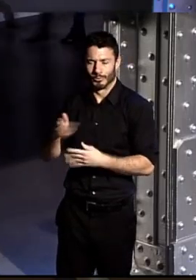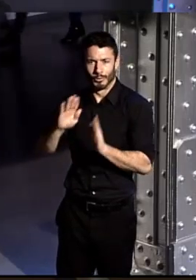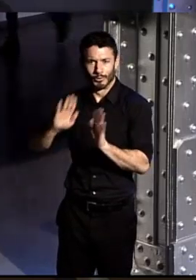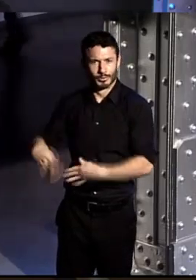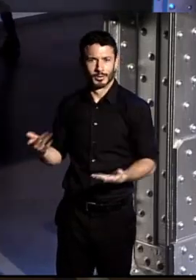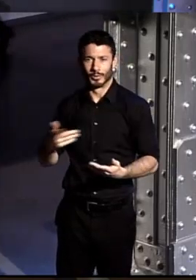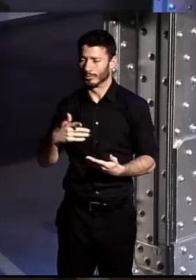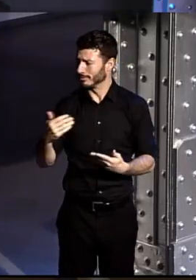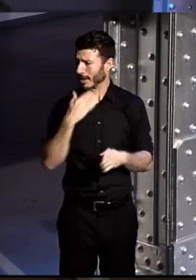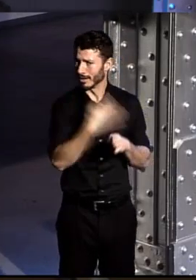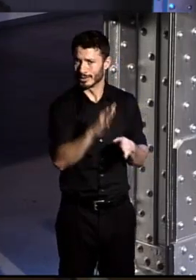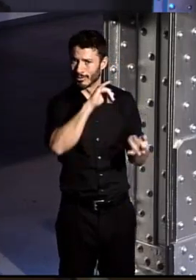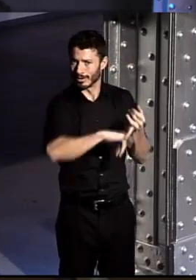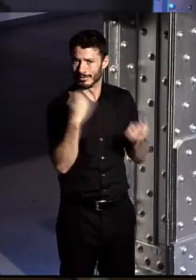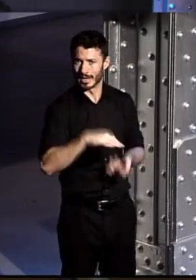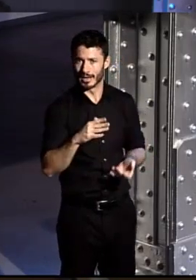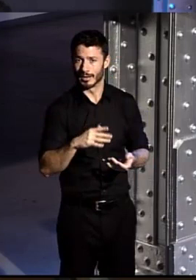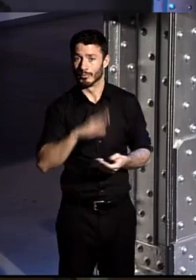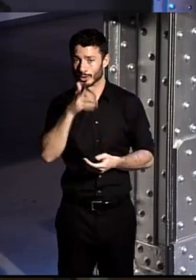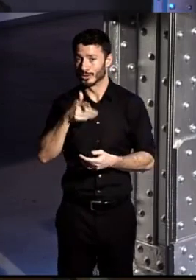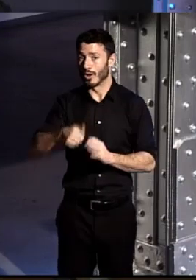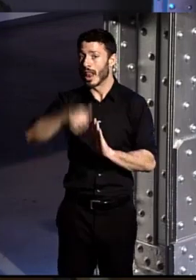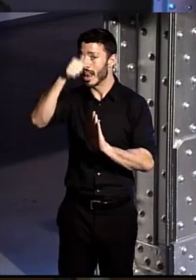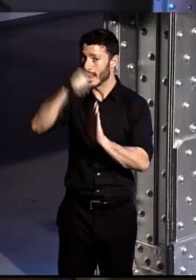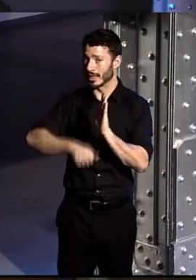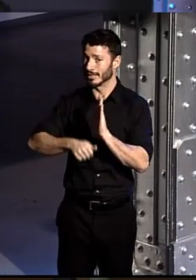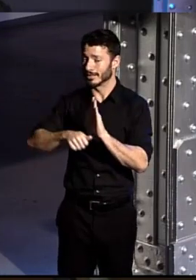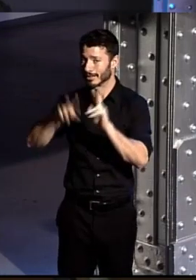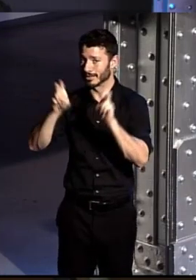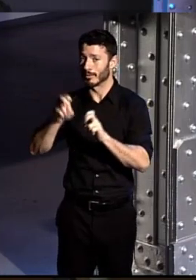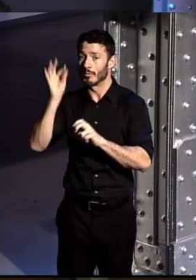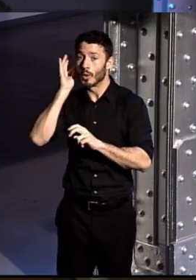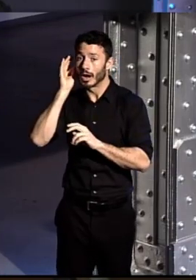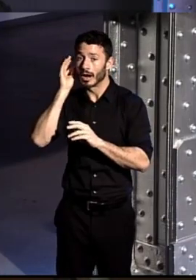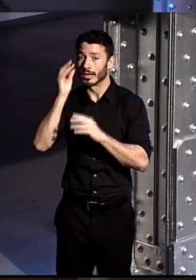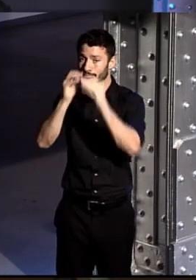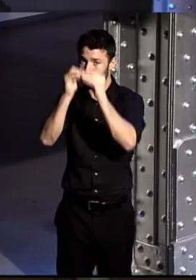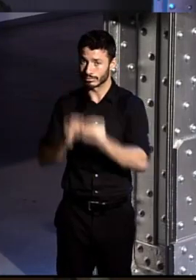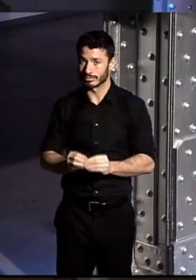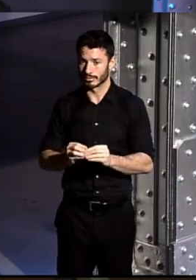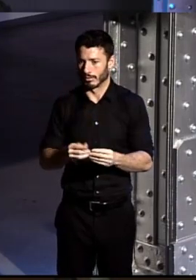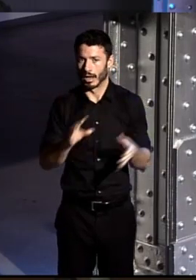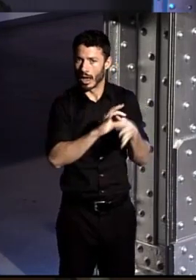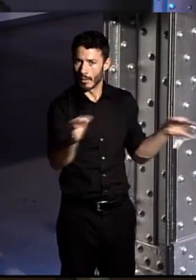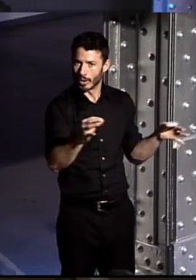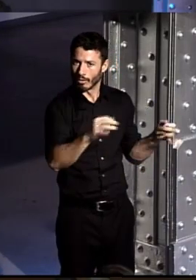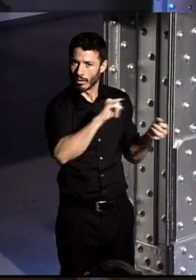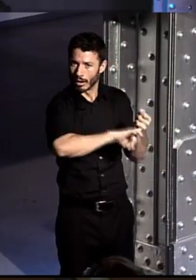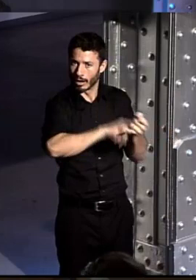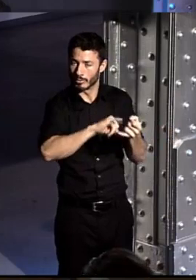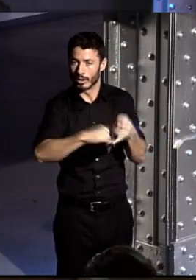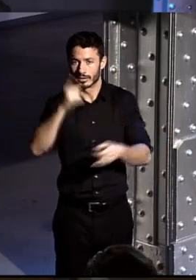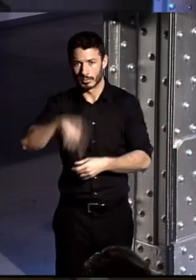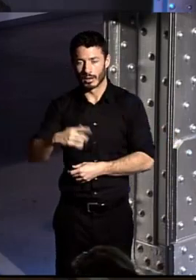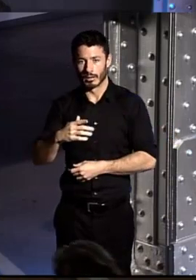han casado. Que es cuando hace esa lista de las mujeres también que él ha pretendido, y dice, es que se me casan los amigos, pero es que se casan también todas